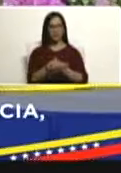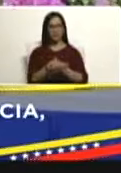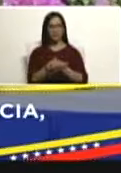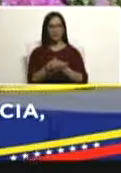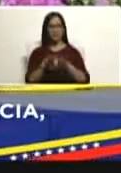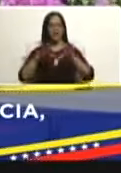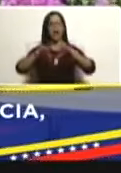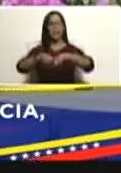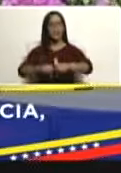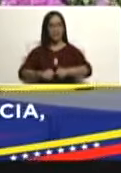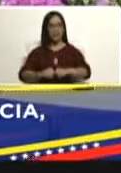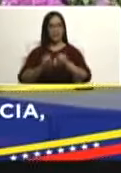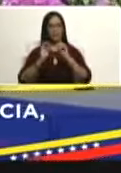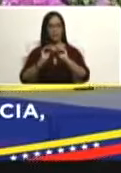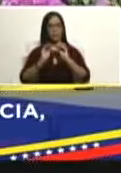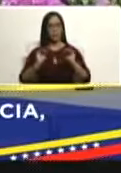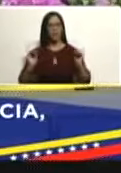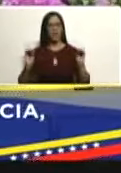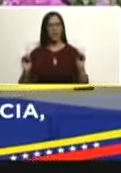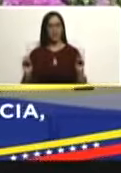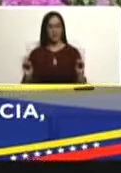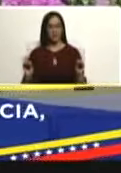abarcante, convocante,